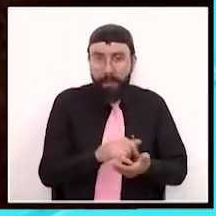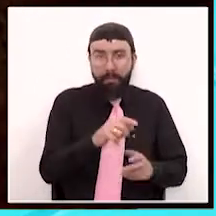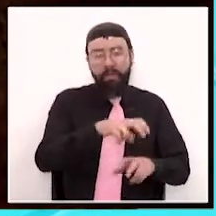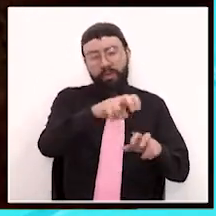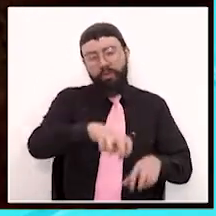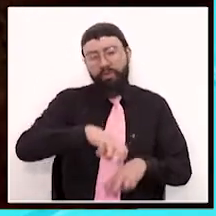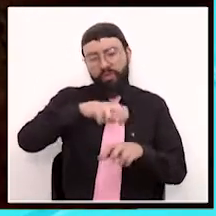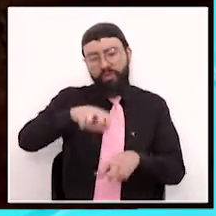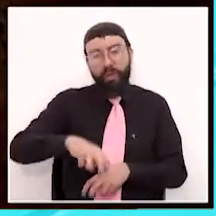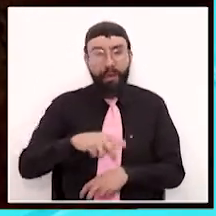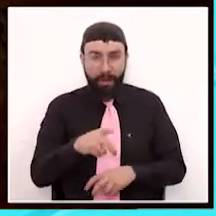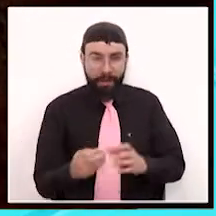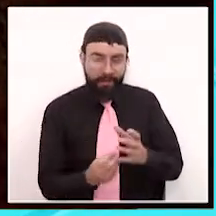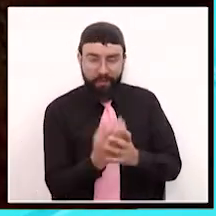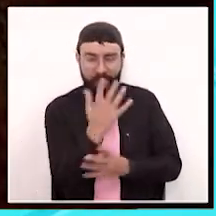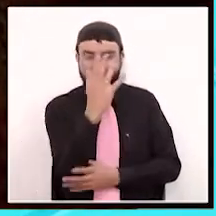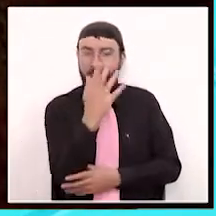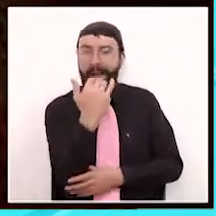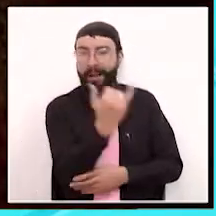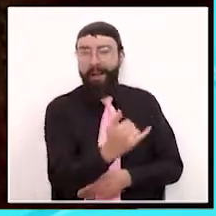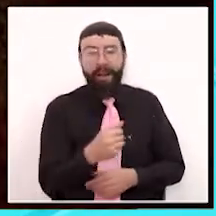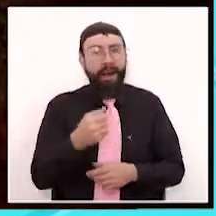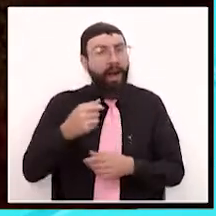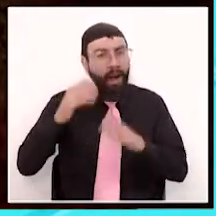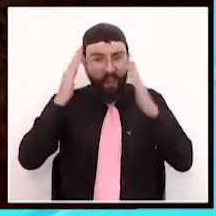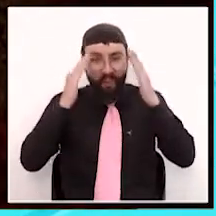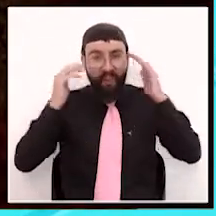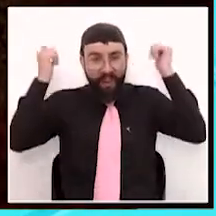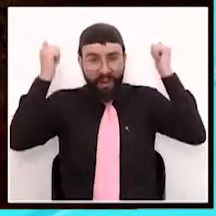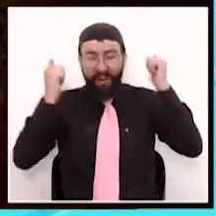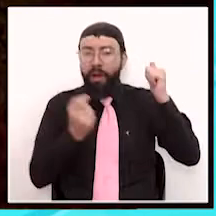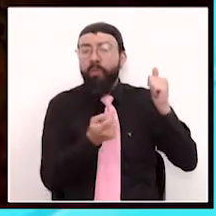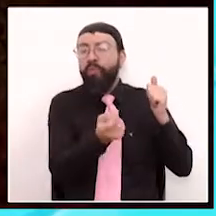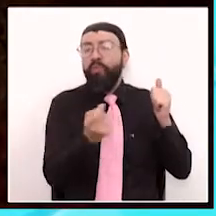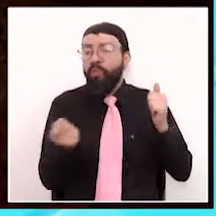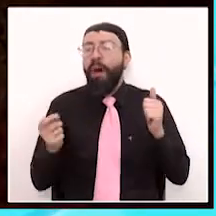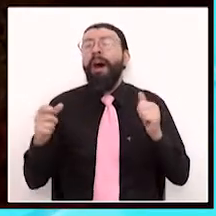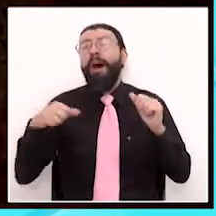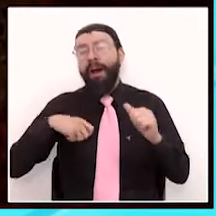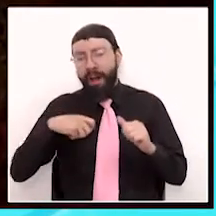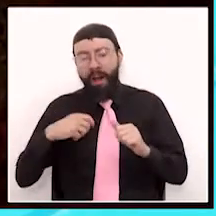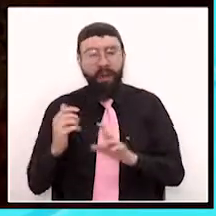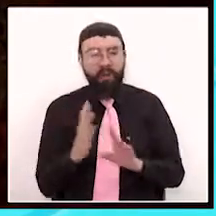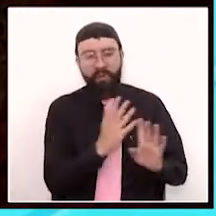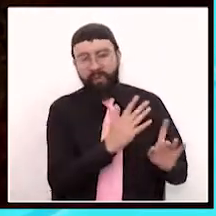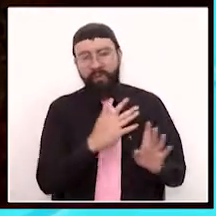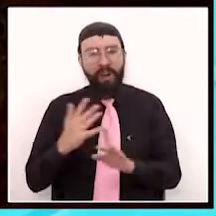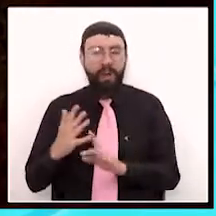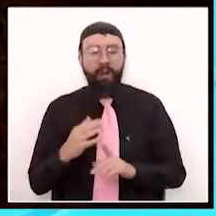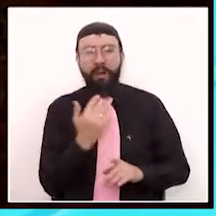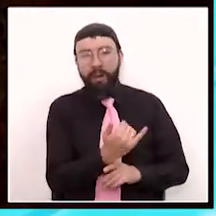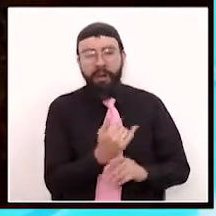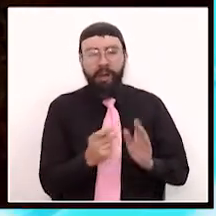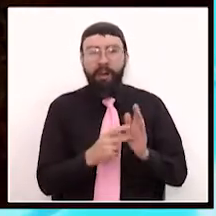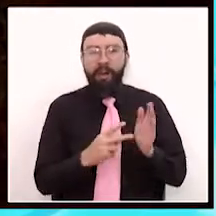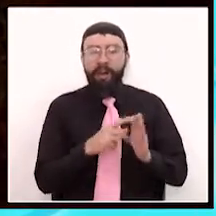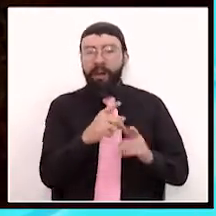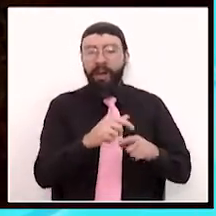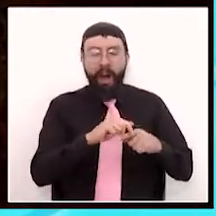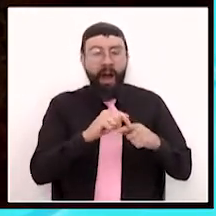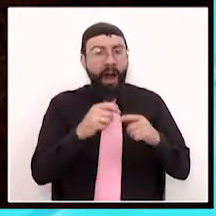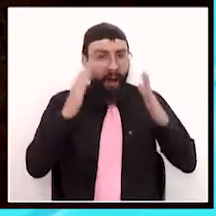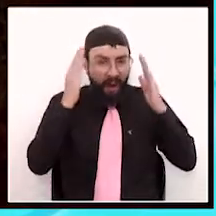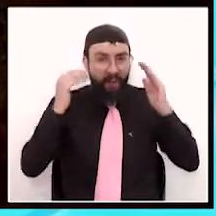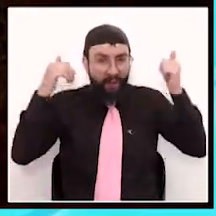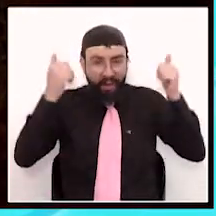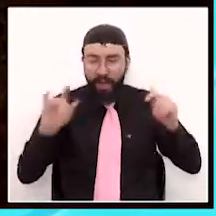donde sacan la avena, normalmente a los alrededores hay cultivos de trigo. Entonces la avena se contamina de trigo, pero la